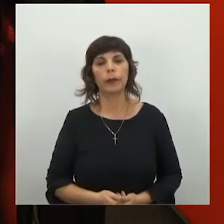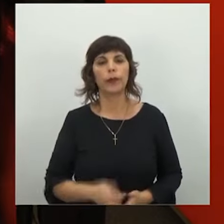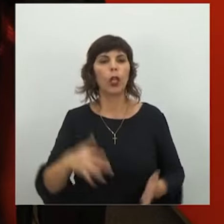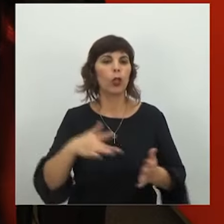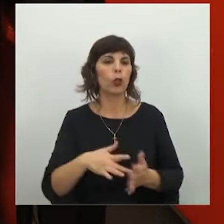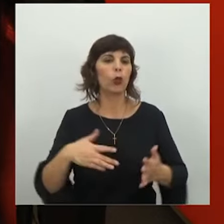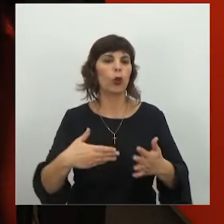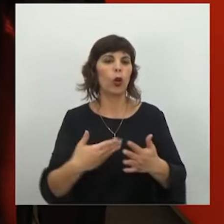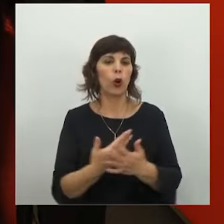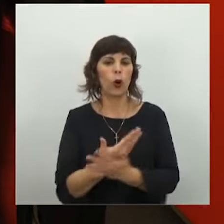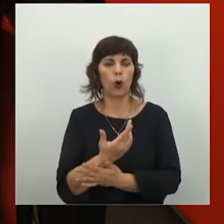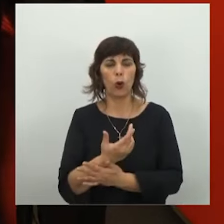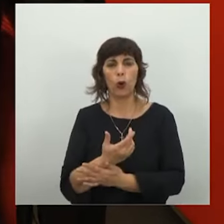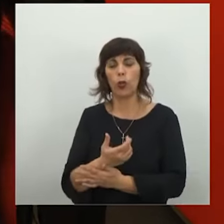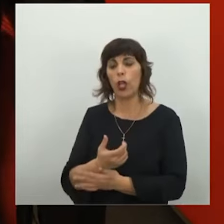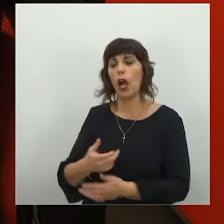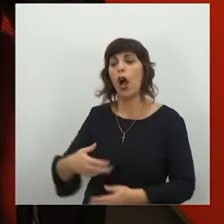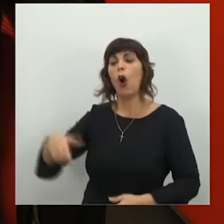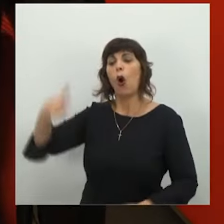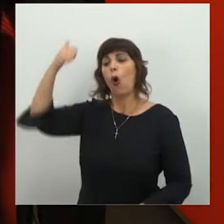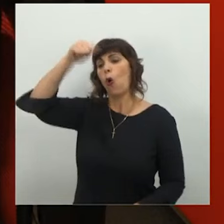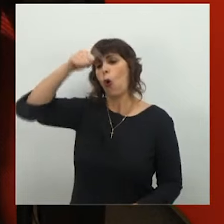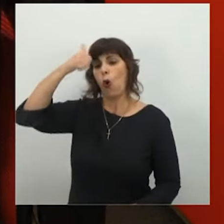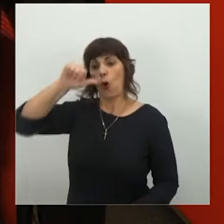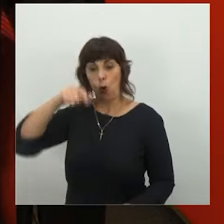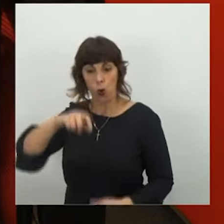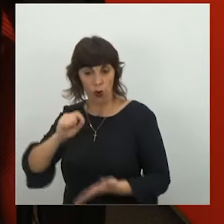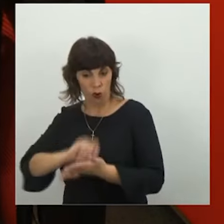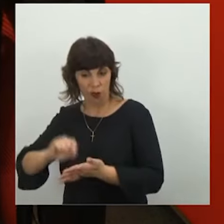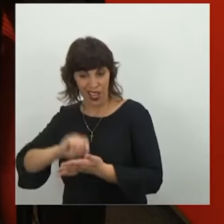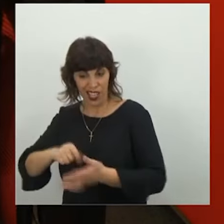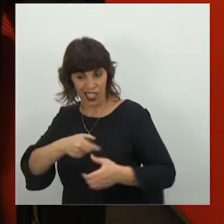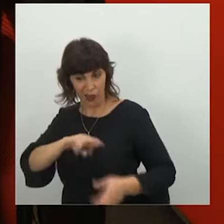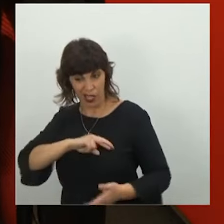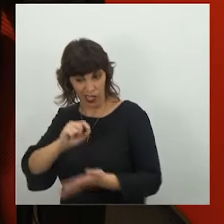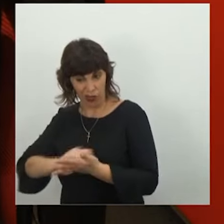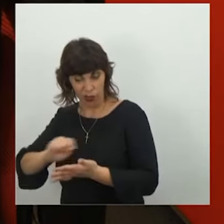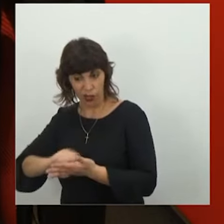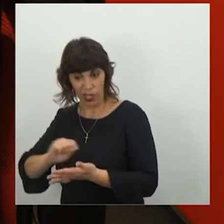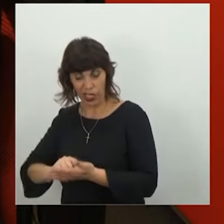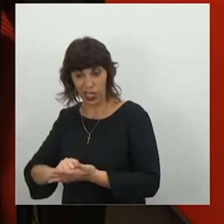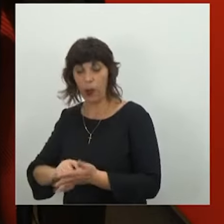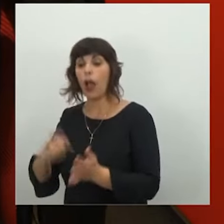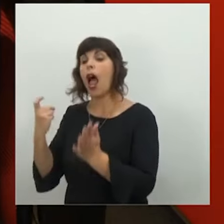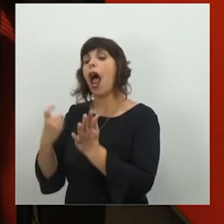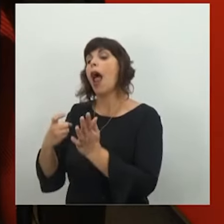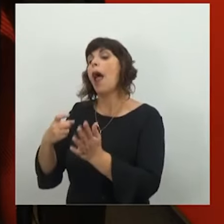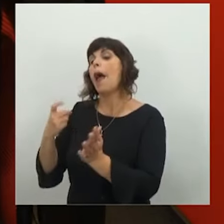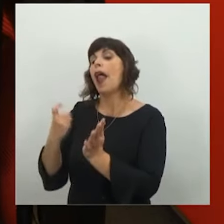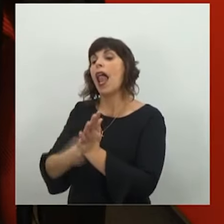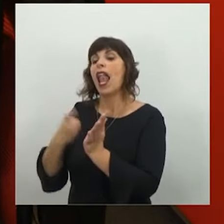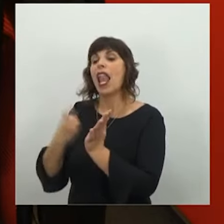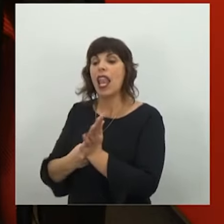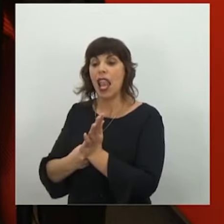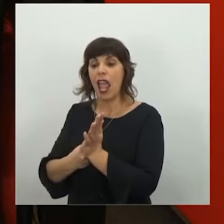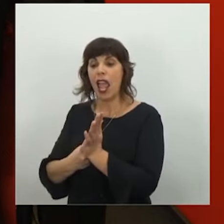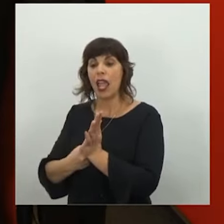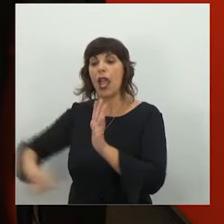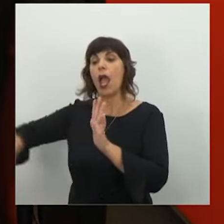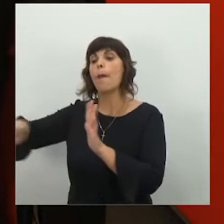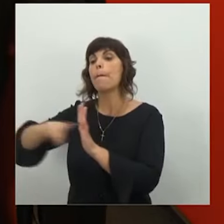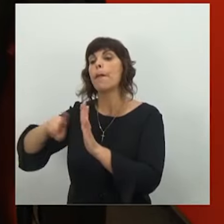Jesucristo, ¿cuál es el mandamiento más grande de la ley? Y Jesucristo le dijo, ¿cómo lees? Él